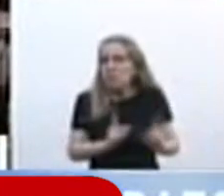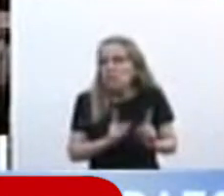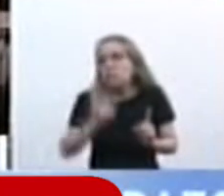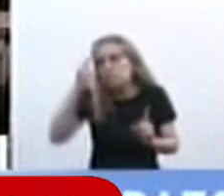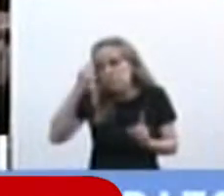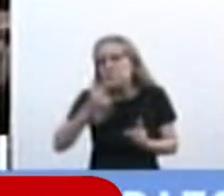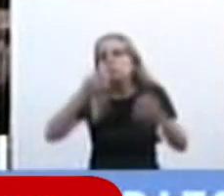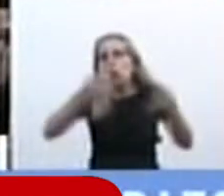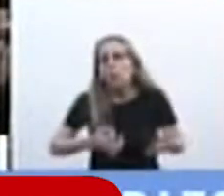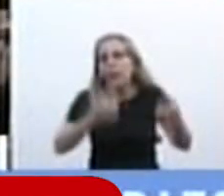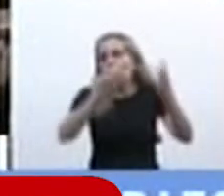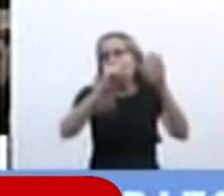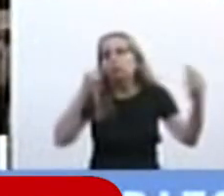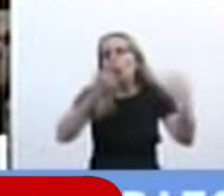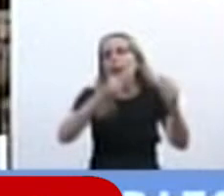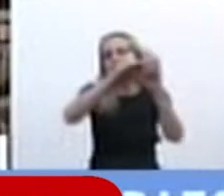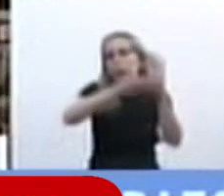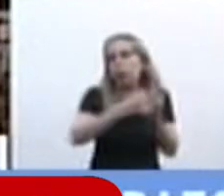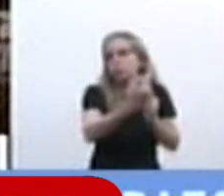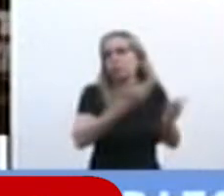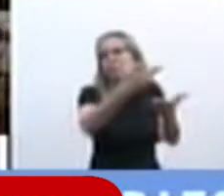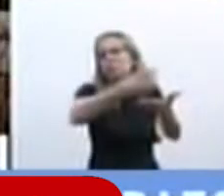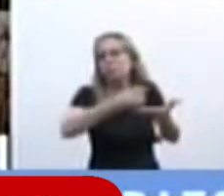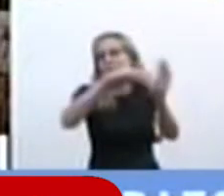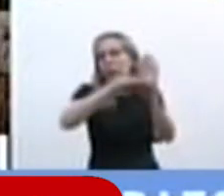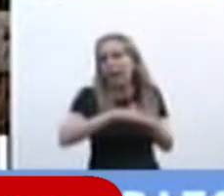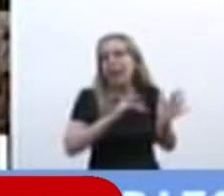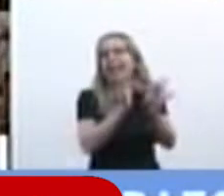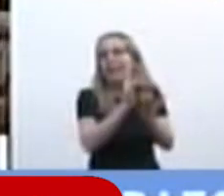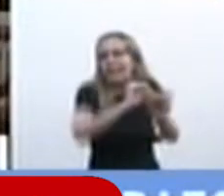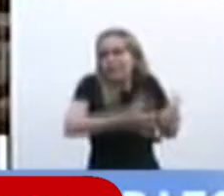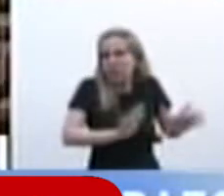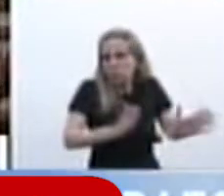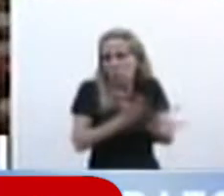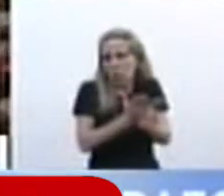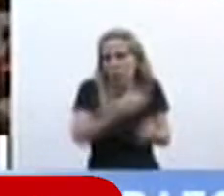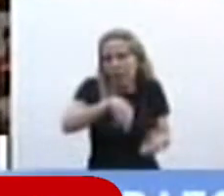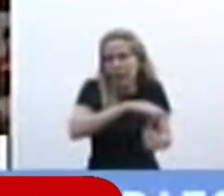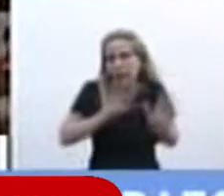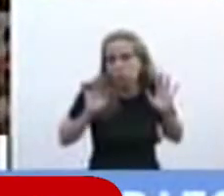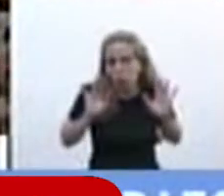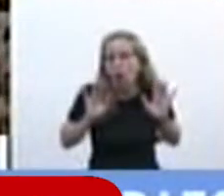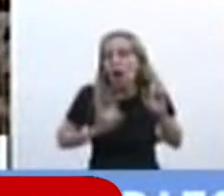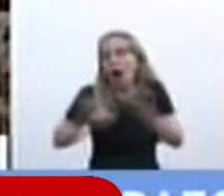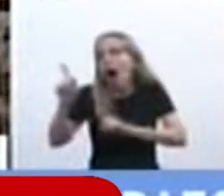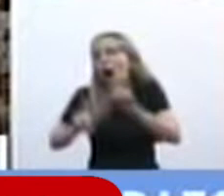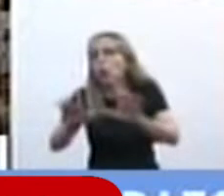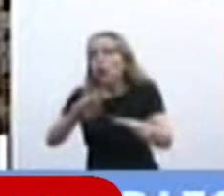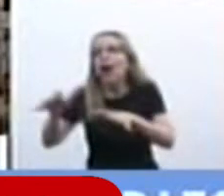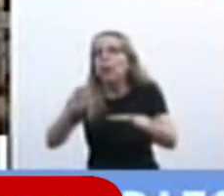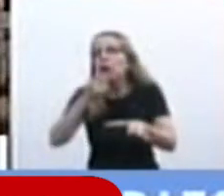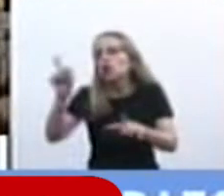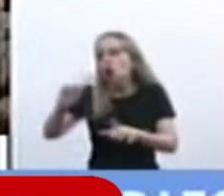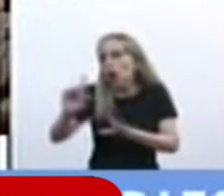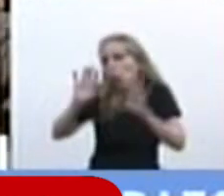cumplir con los preceptos de nuestra iglesia. Nadie nos lo impide, es nuestro derecho. Puede que a algunos no les guste